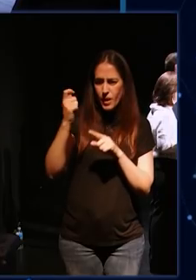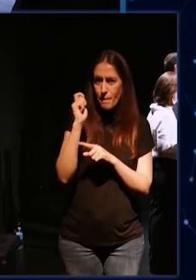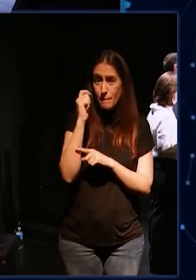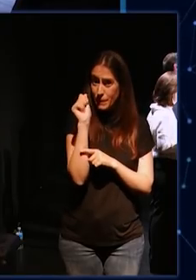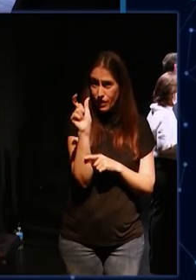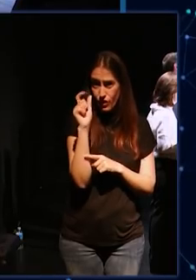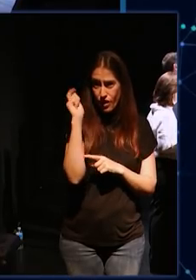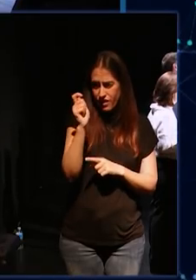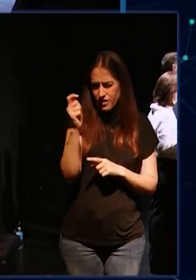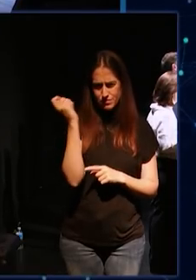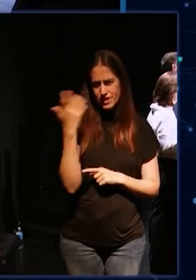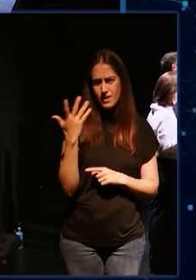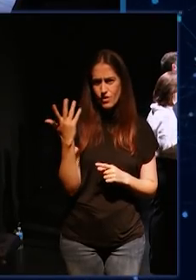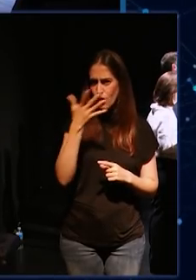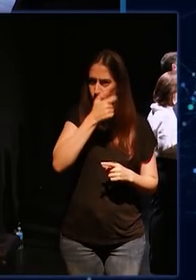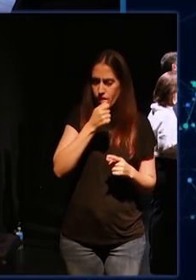caros